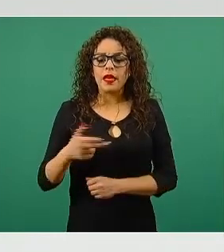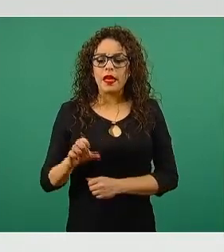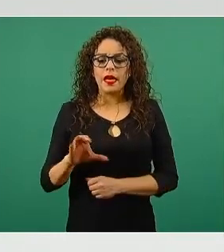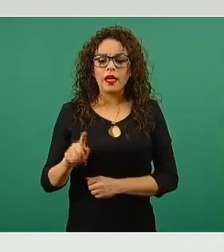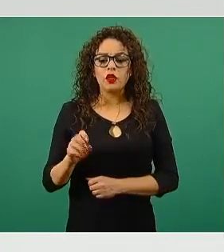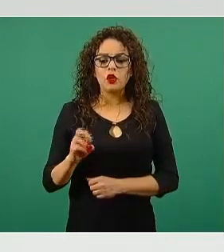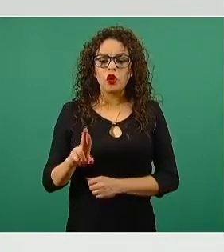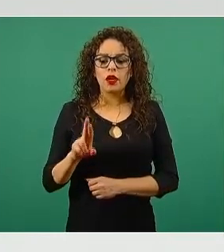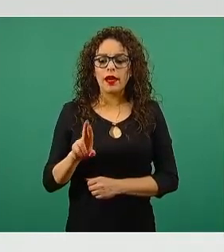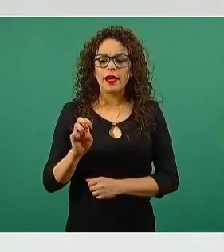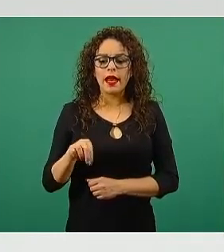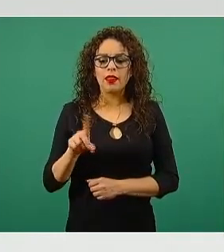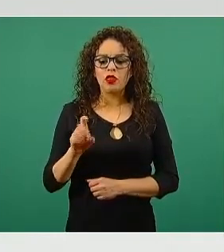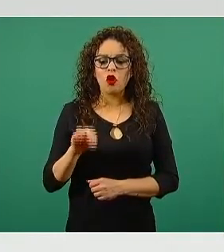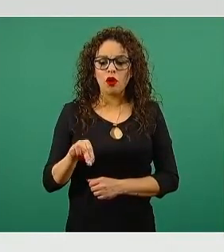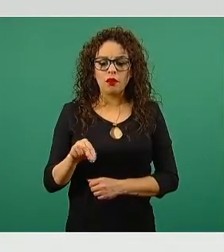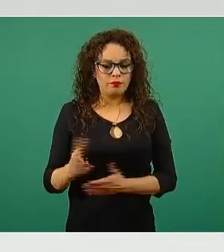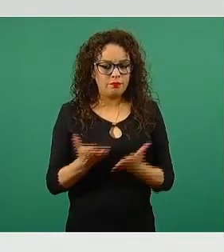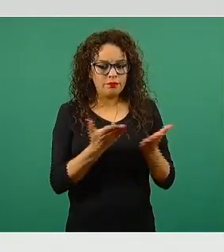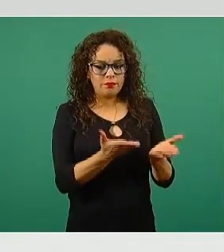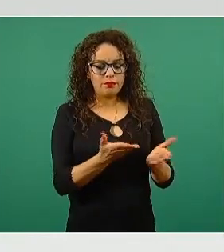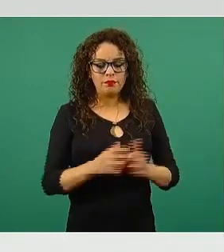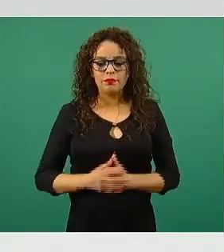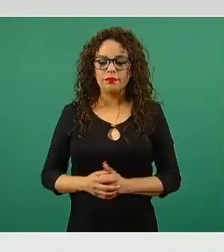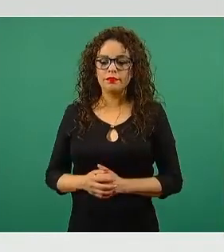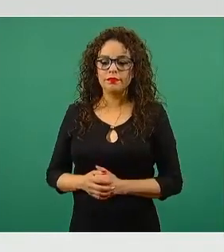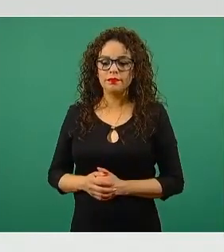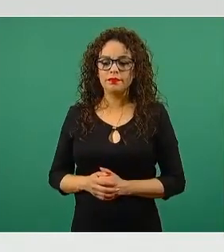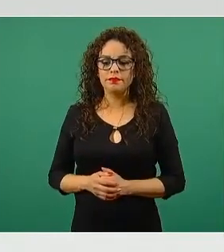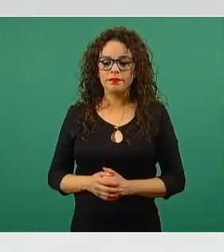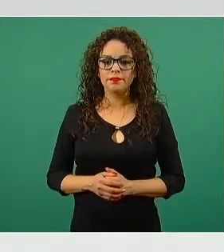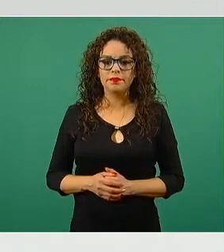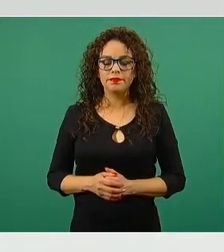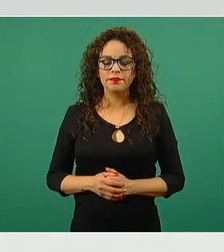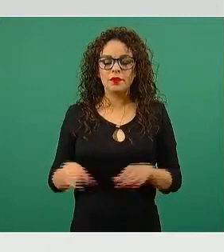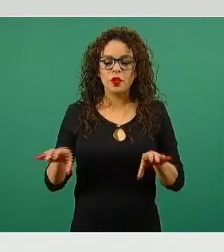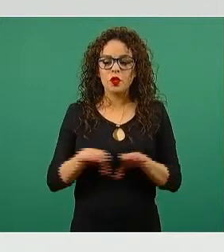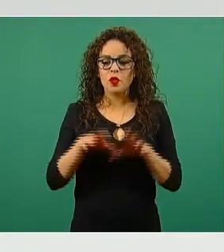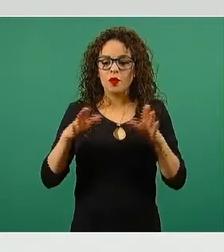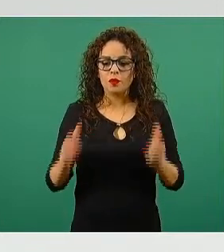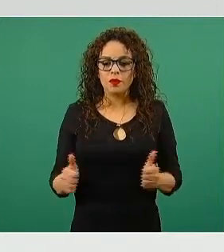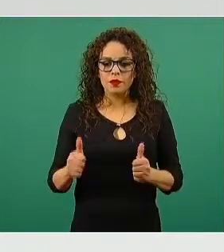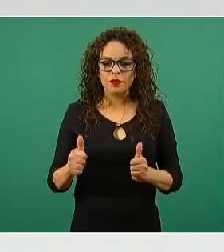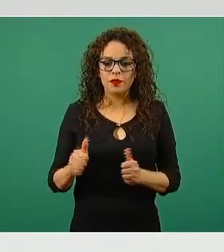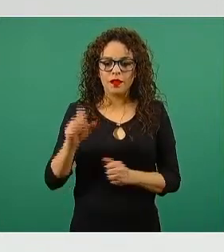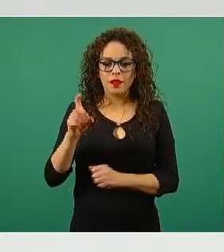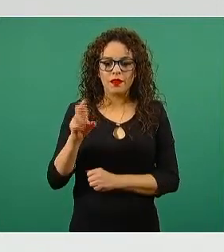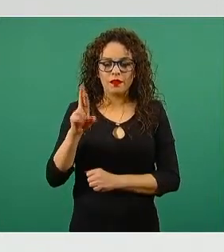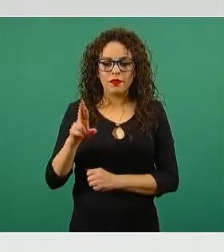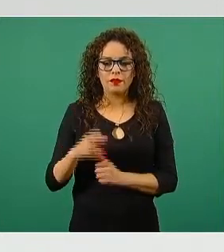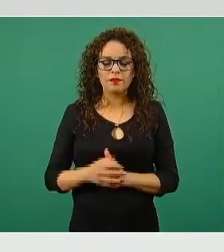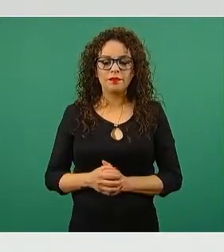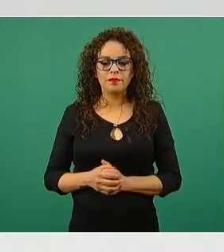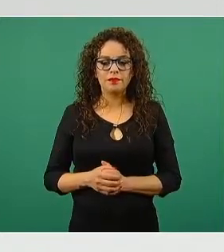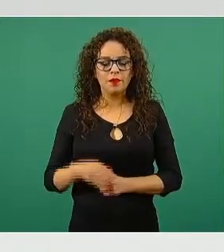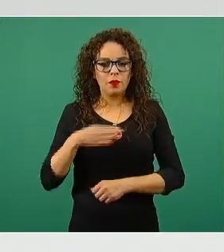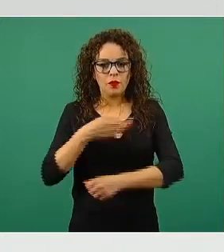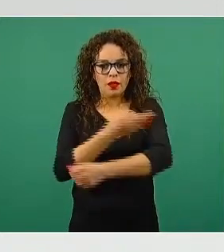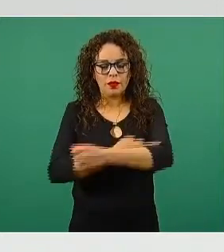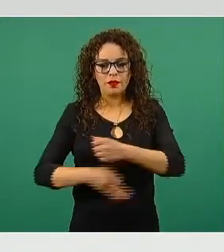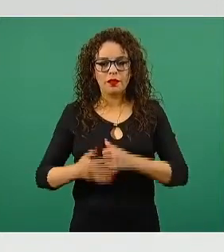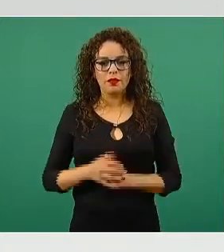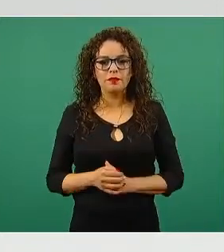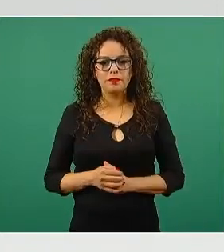Héctor Rendón. Héctor Rendón, por favor, adelante. ¿Cómo está, doctor Mera? Buenas tardes, doctor Rendón